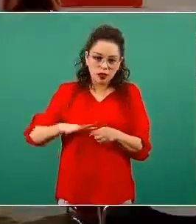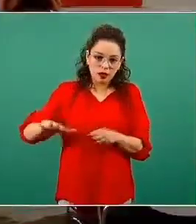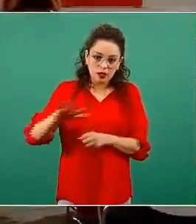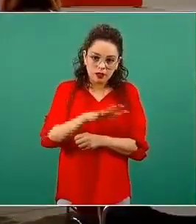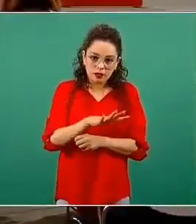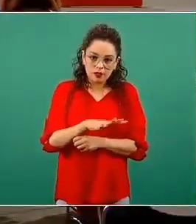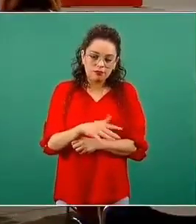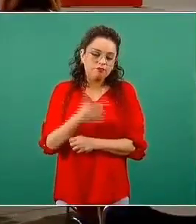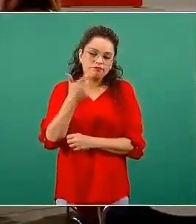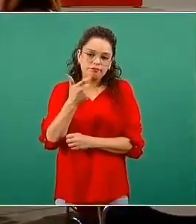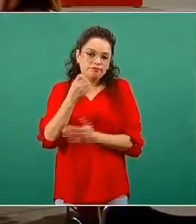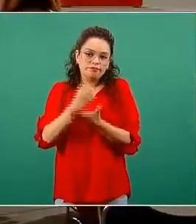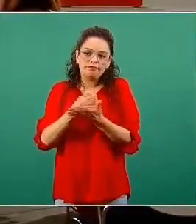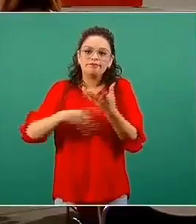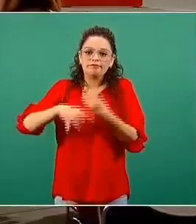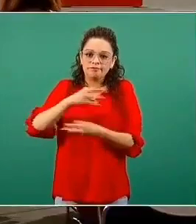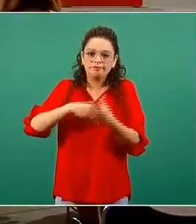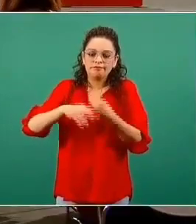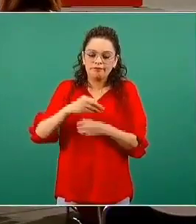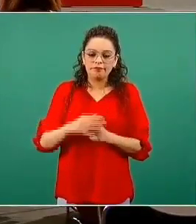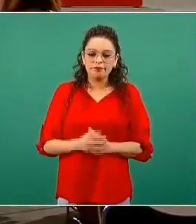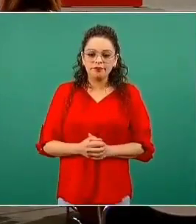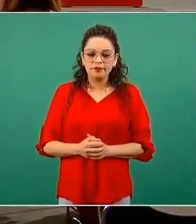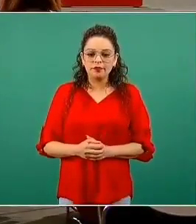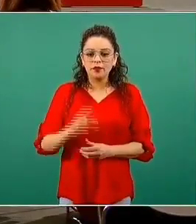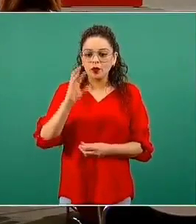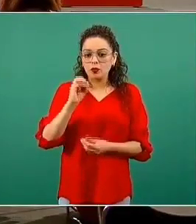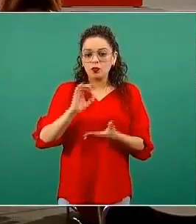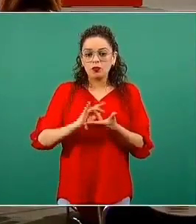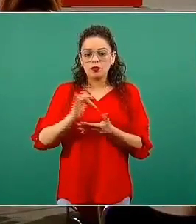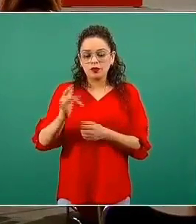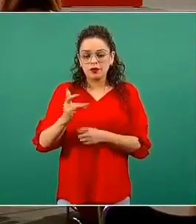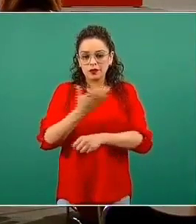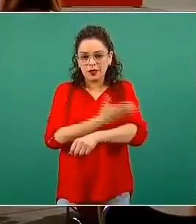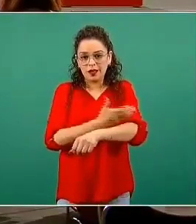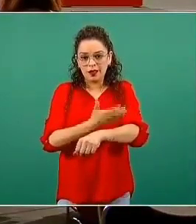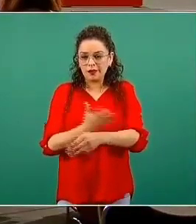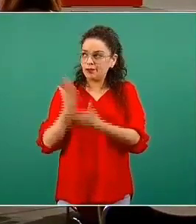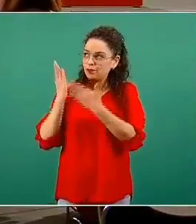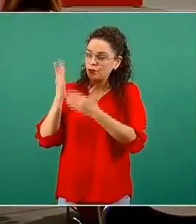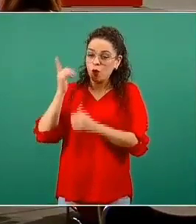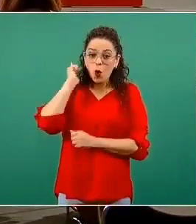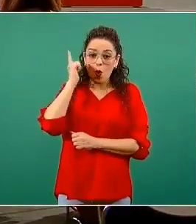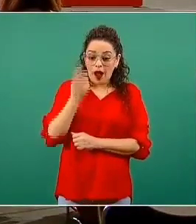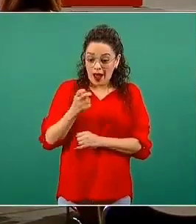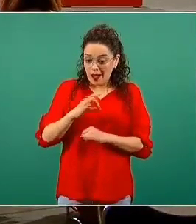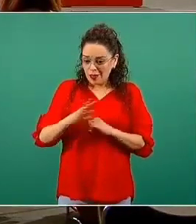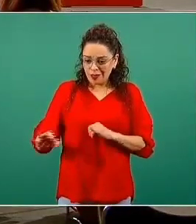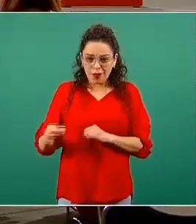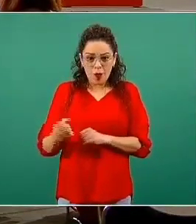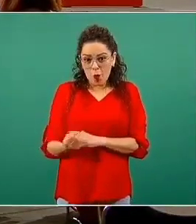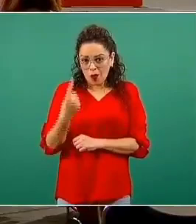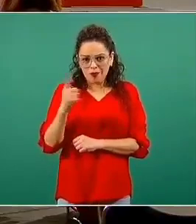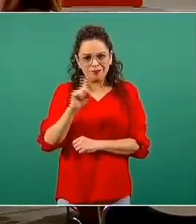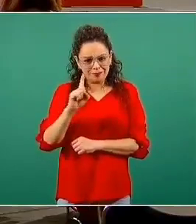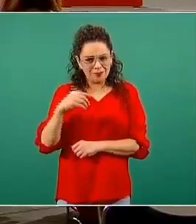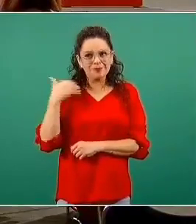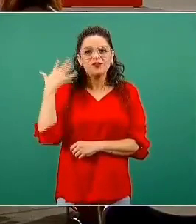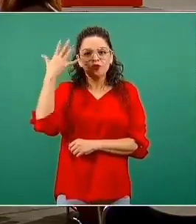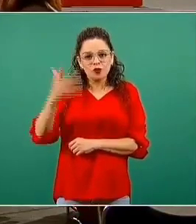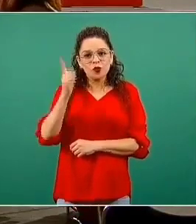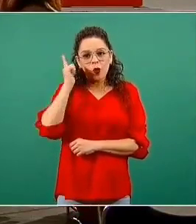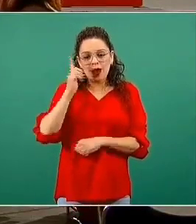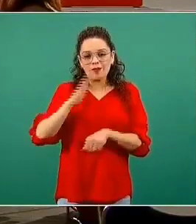y económicos en general. Pues muchísimas gracias por acompañarnos. Espero que no sea la última o la única ocasión en